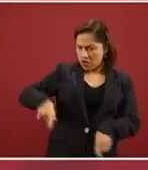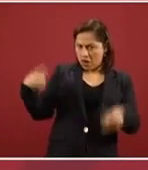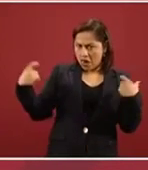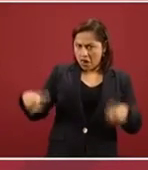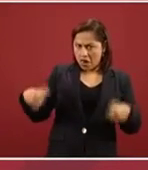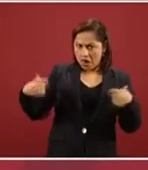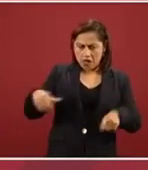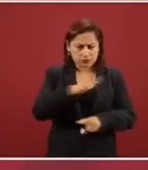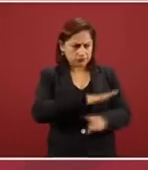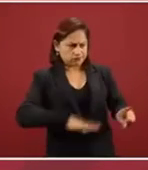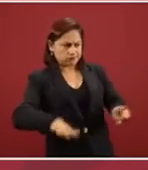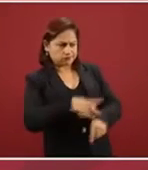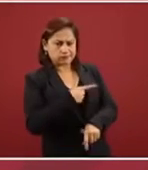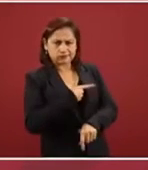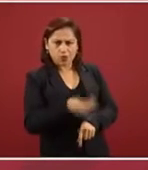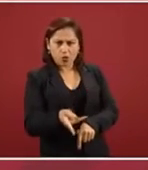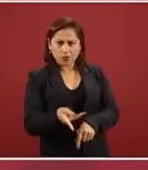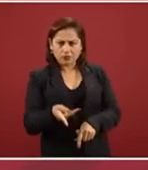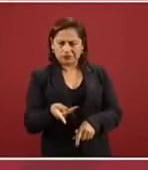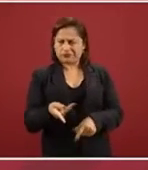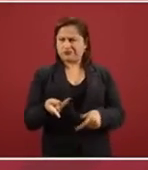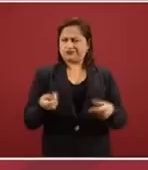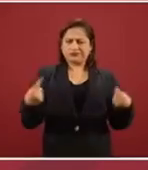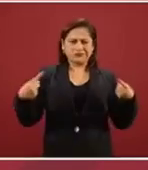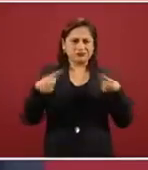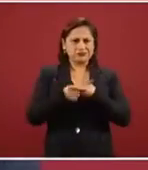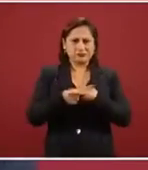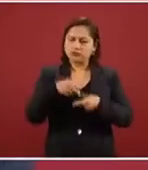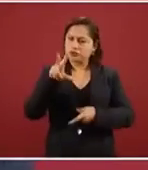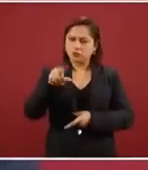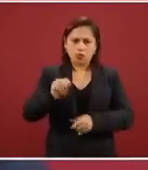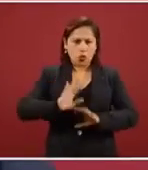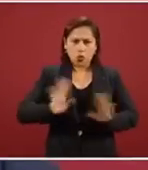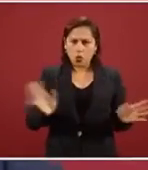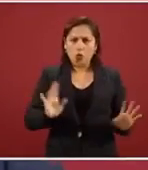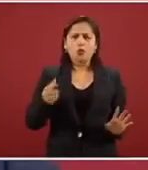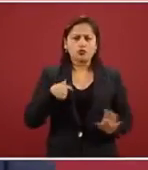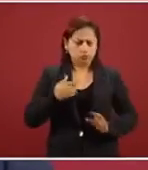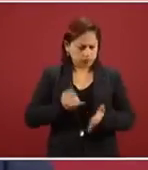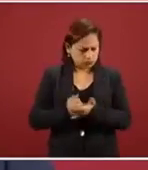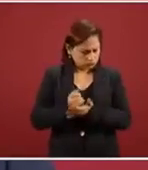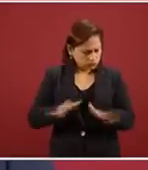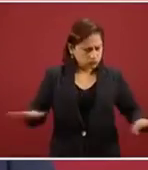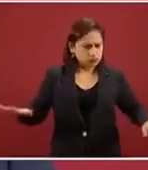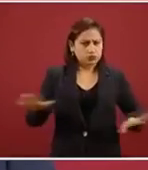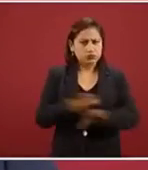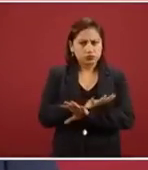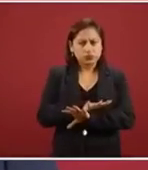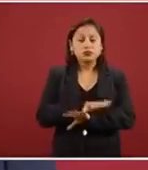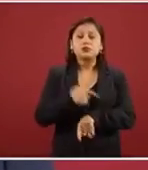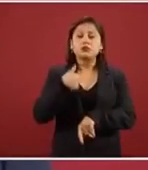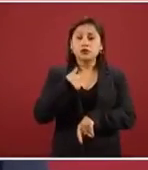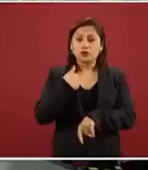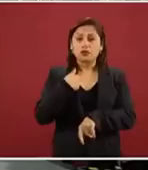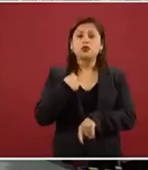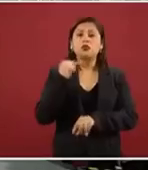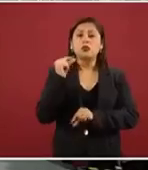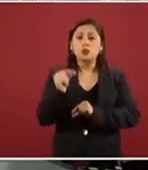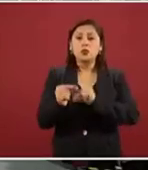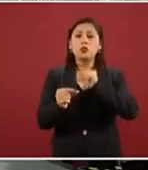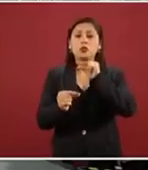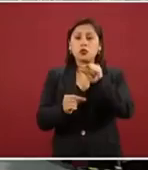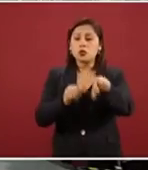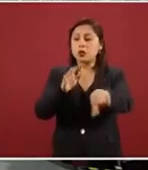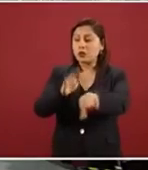Y esto se ha ido entendiendo todos, todos. Me reúno con los dueños de los medios,